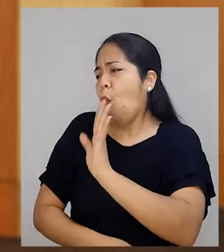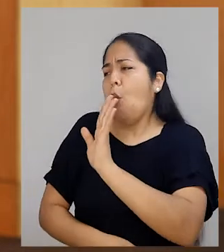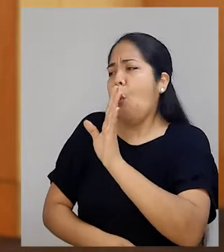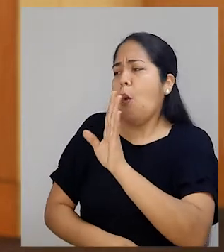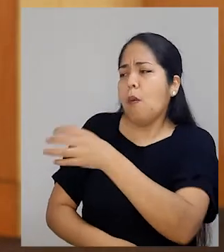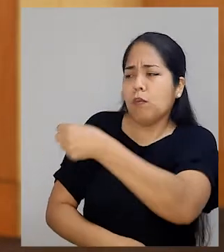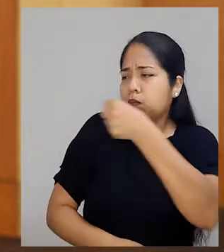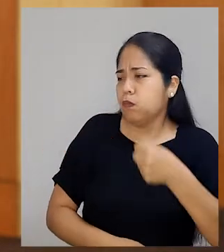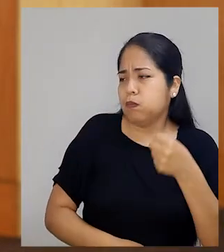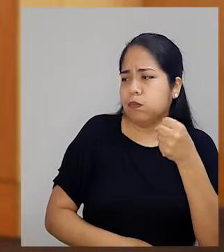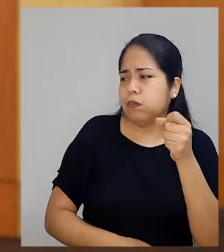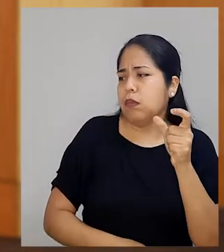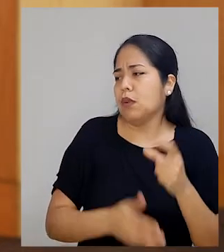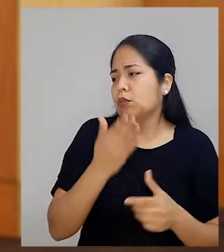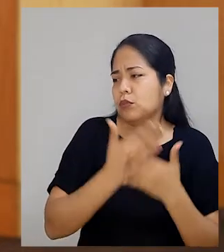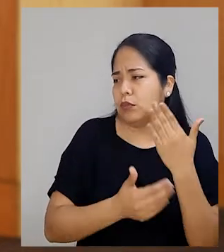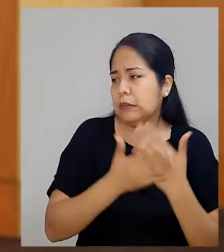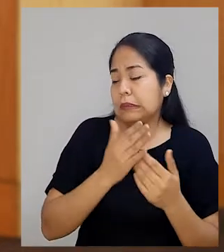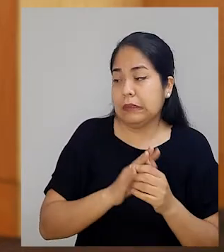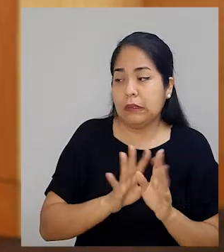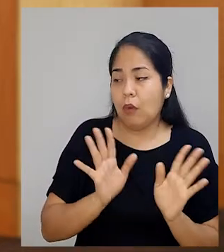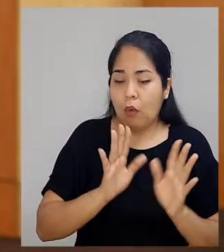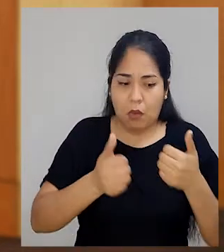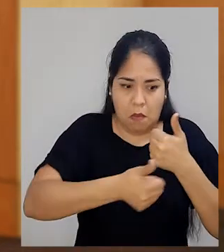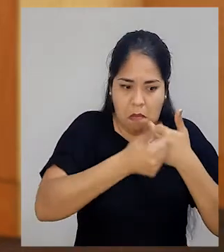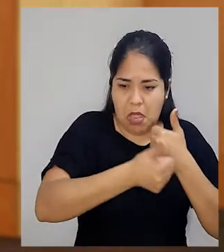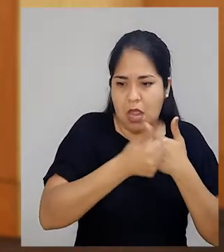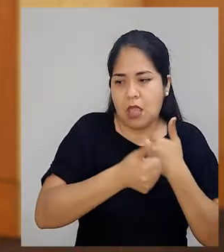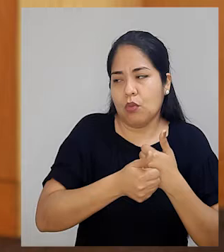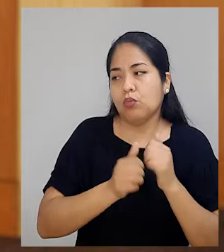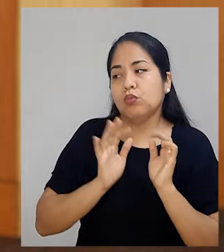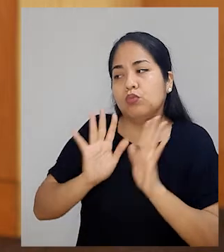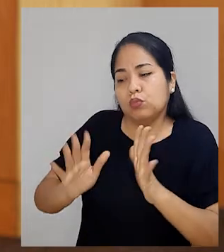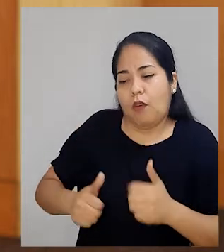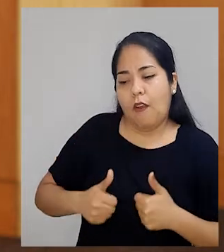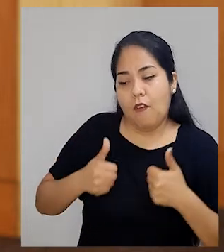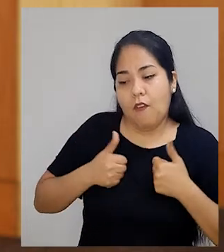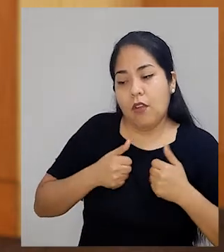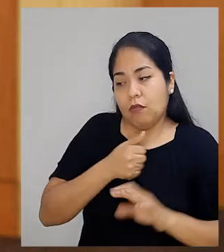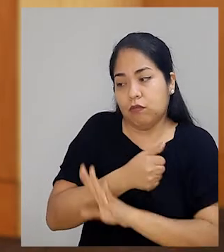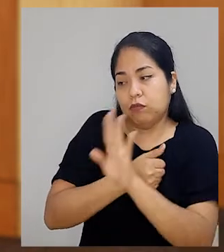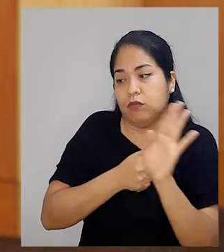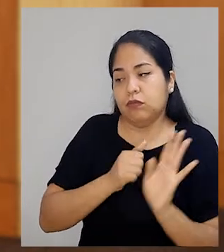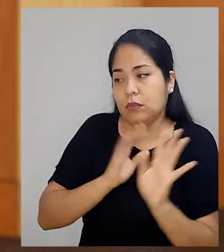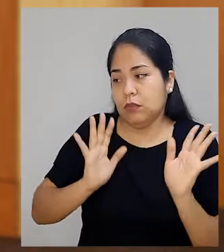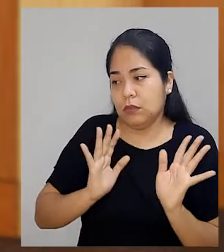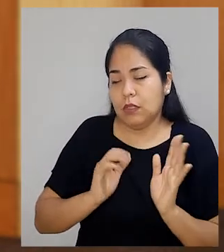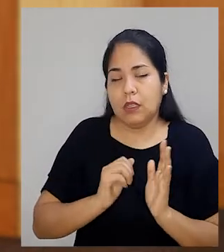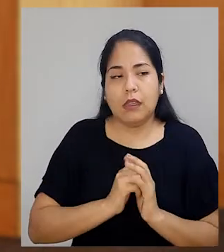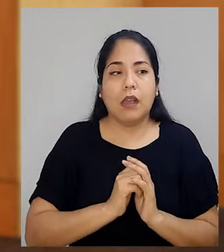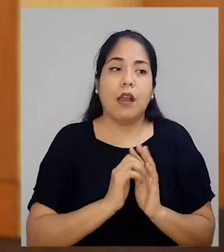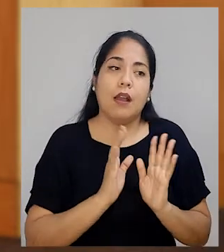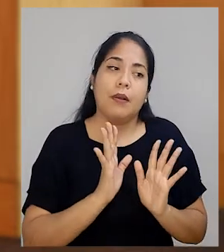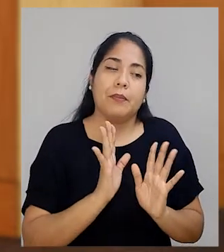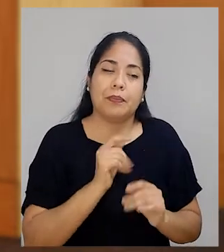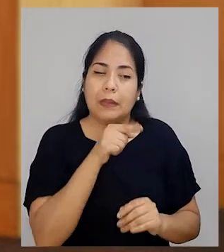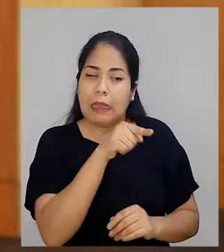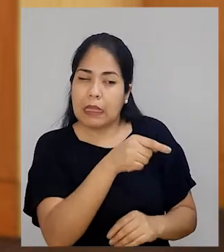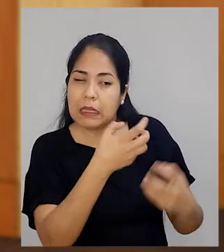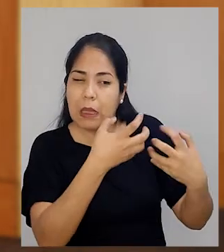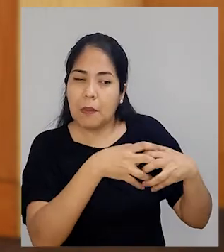puede decir, no lo contrato porque justamente no cumple las expectativas y pone en riesgo también la vida de las personas.